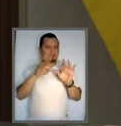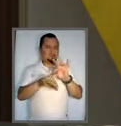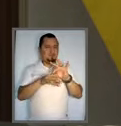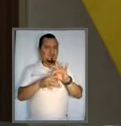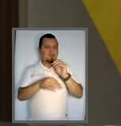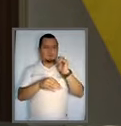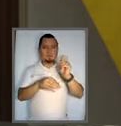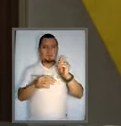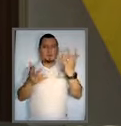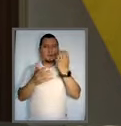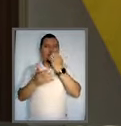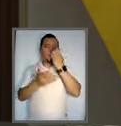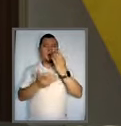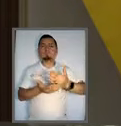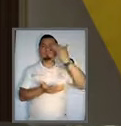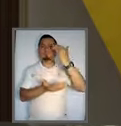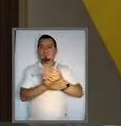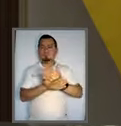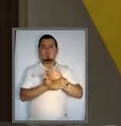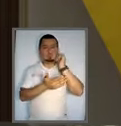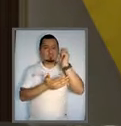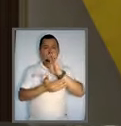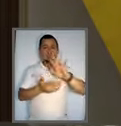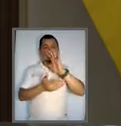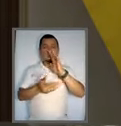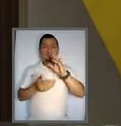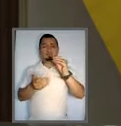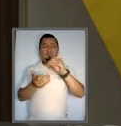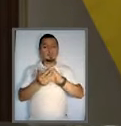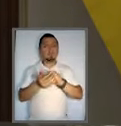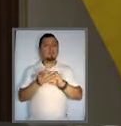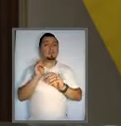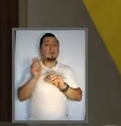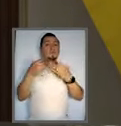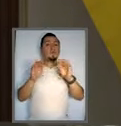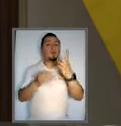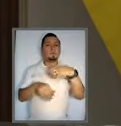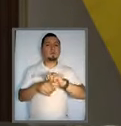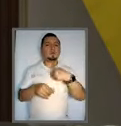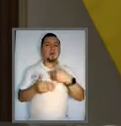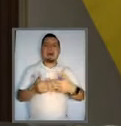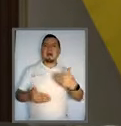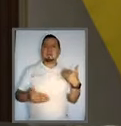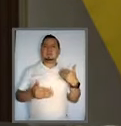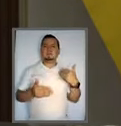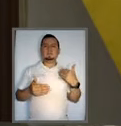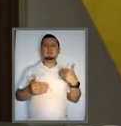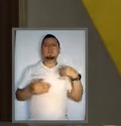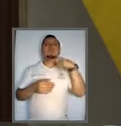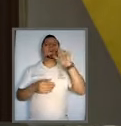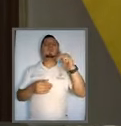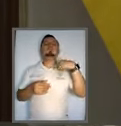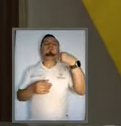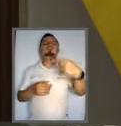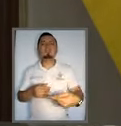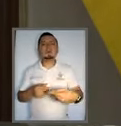la suspensión de clases, o más bien la suspensión de las clases presenciales se tomó una semana antes que a nivel nacional, pero esto nos